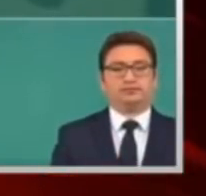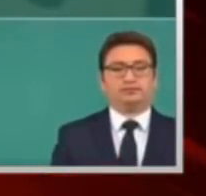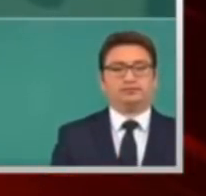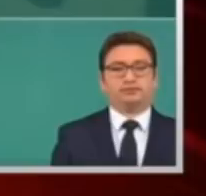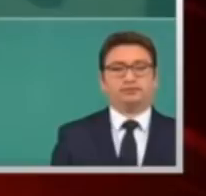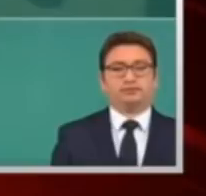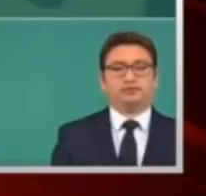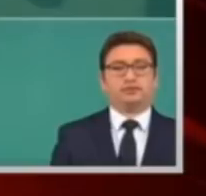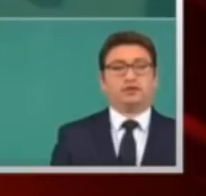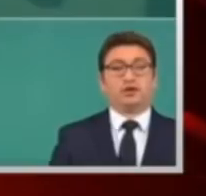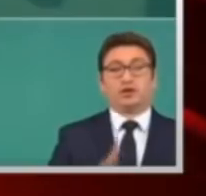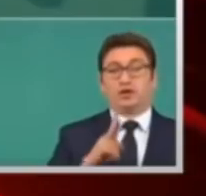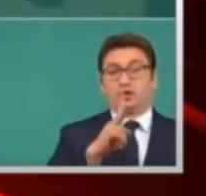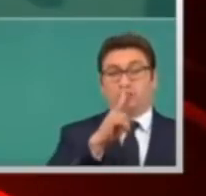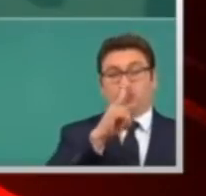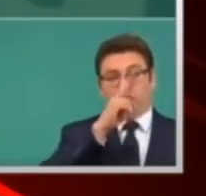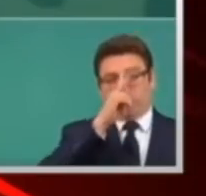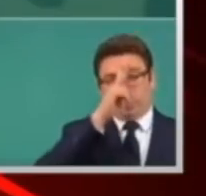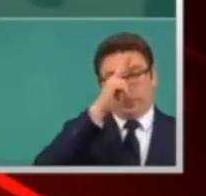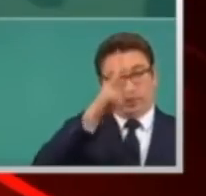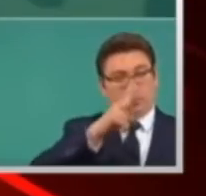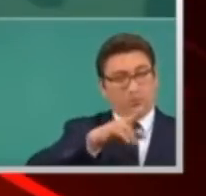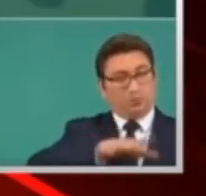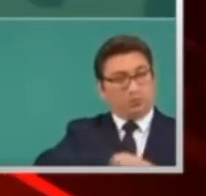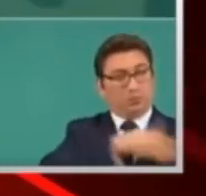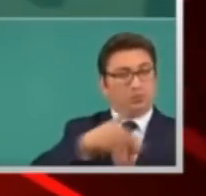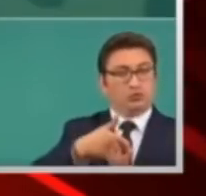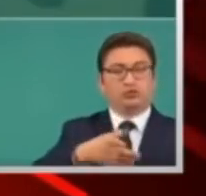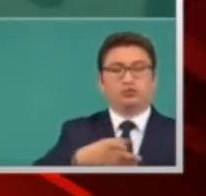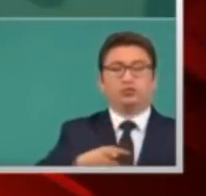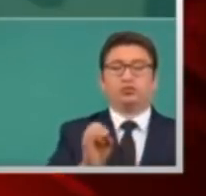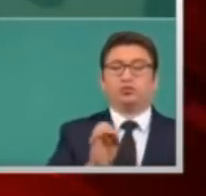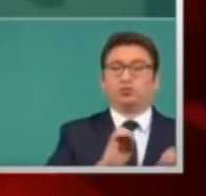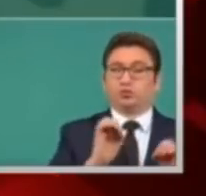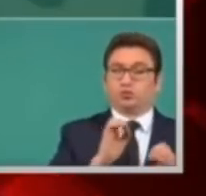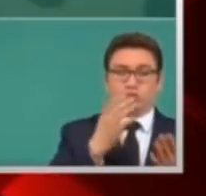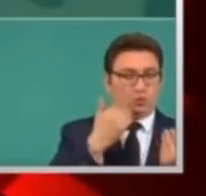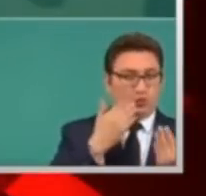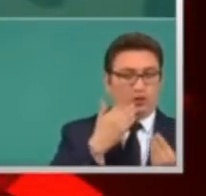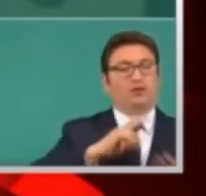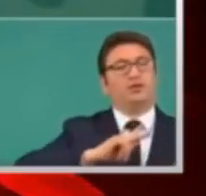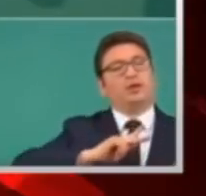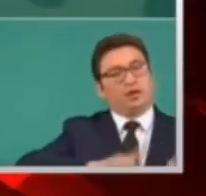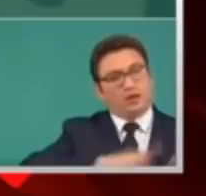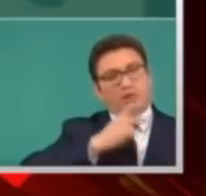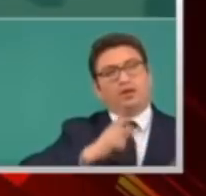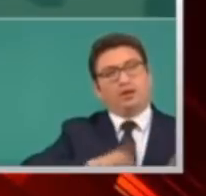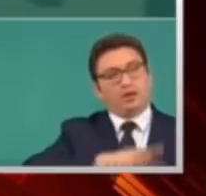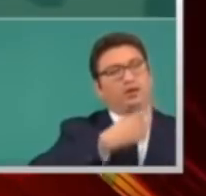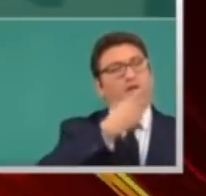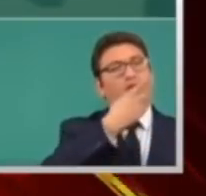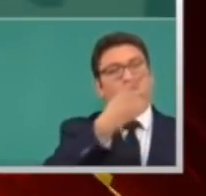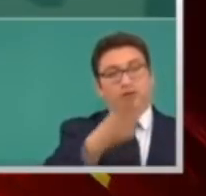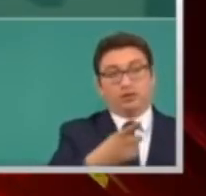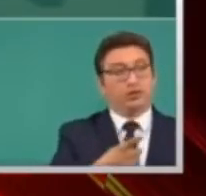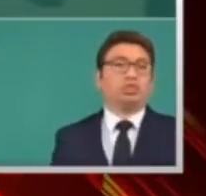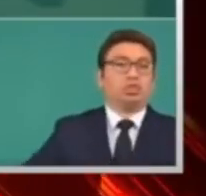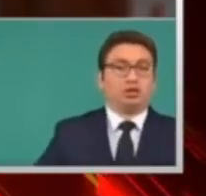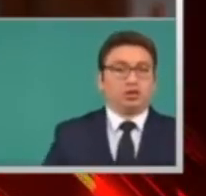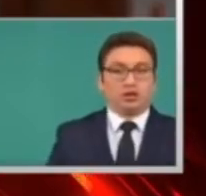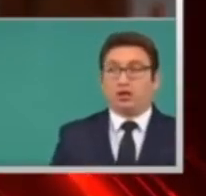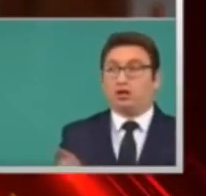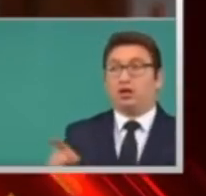es venganza ya lo hemos dicho muchas veces a nadie le fabricamos delito